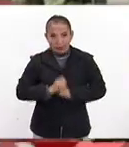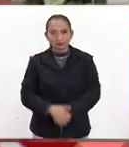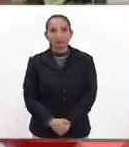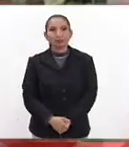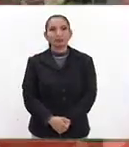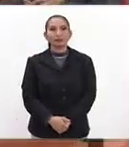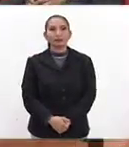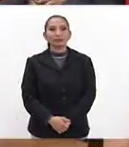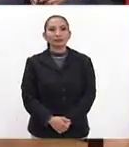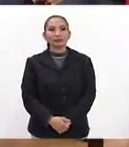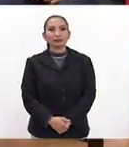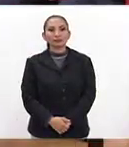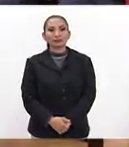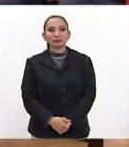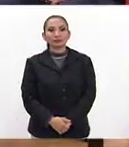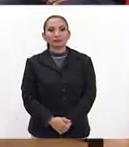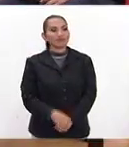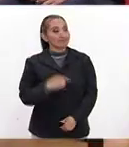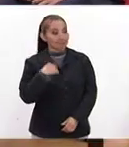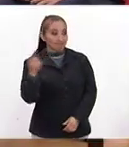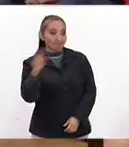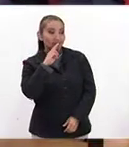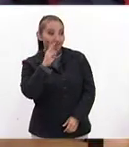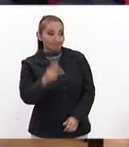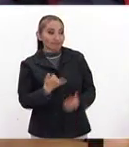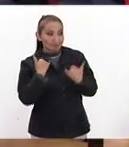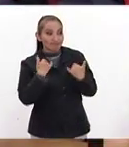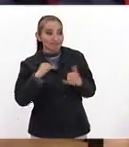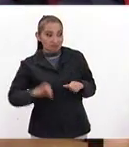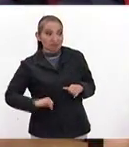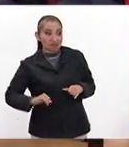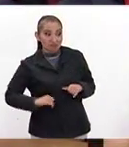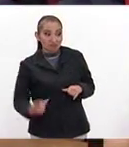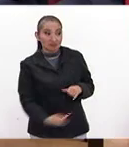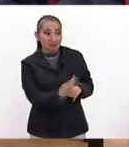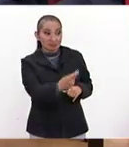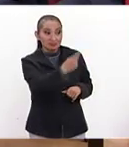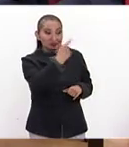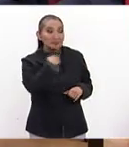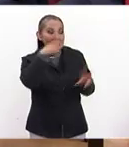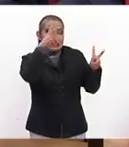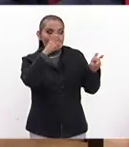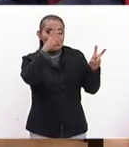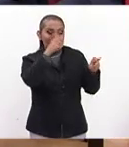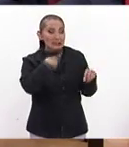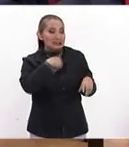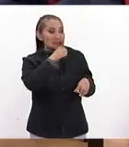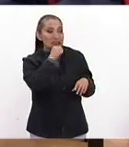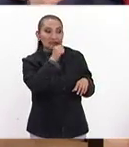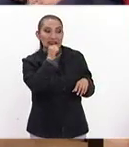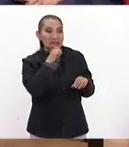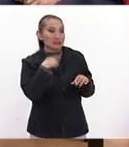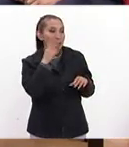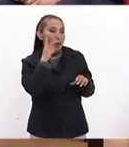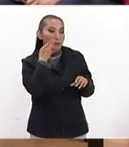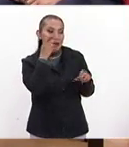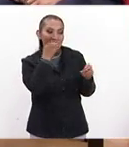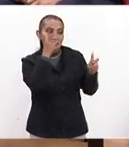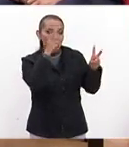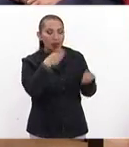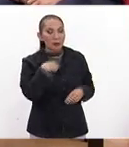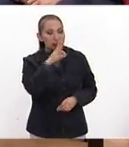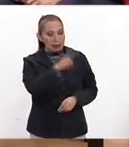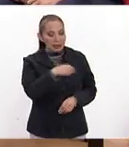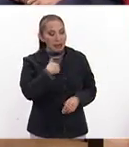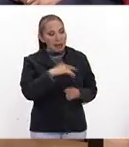inquietudes. Bueno, pues ahí está la voz de este joven. Interesantes preguntas, ¿eh? Interesante, Mete un tema que no comúnmente se aborda. Sí, claro,